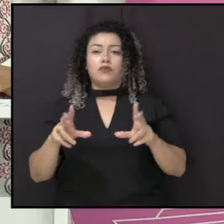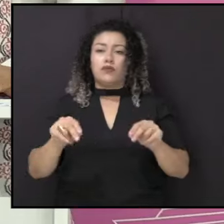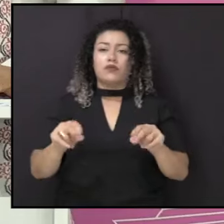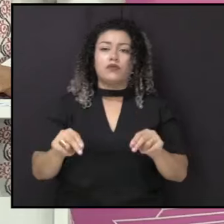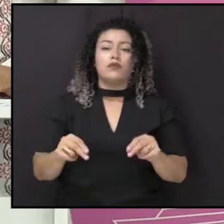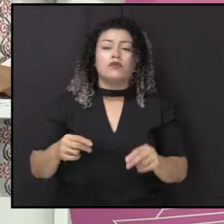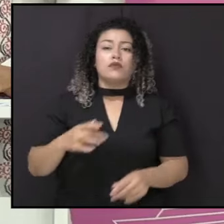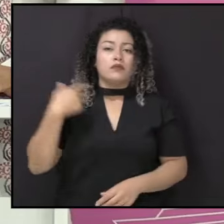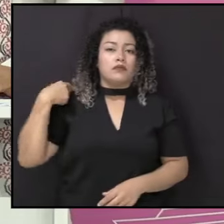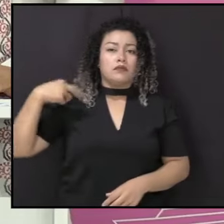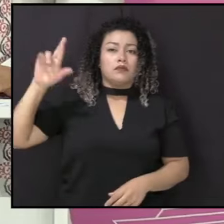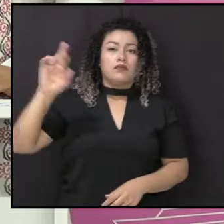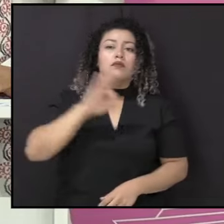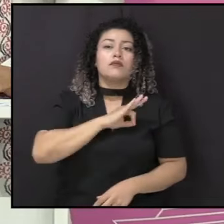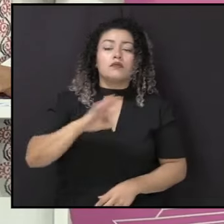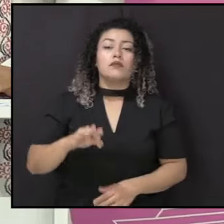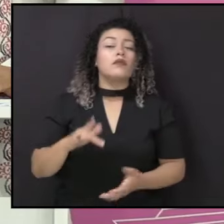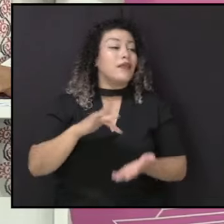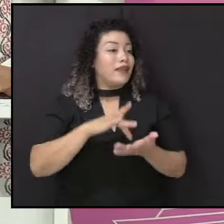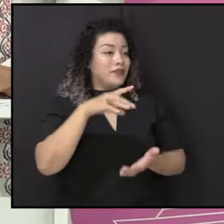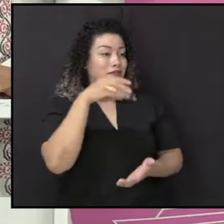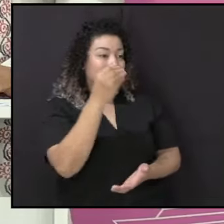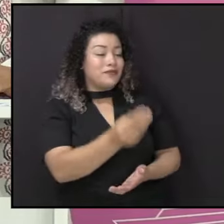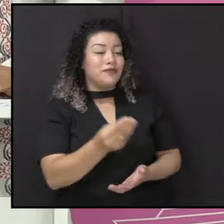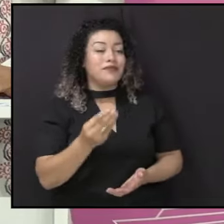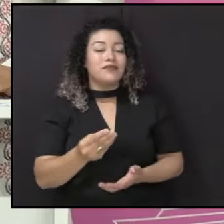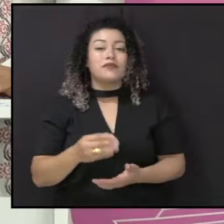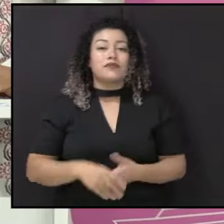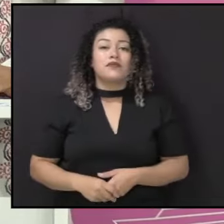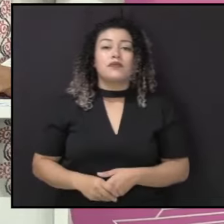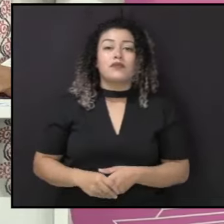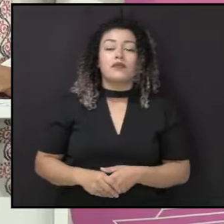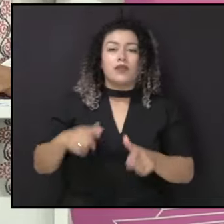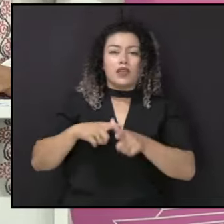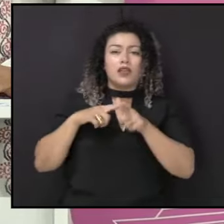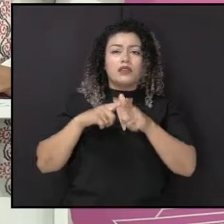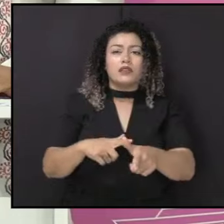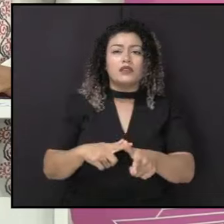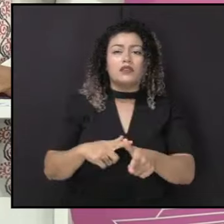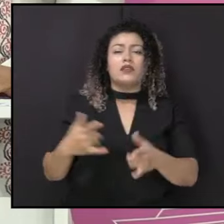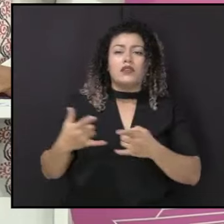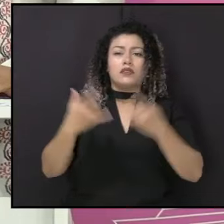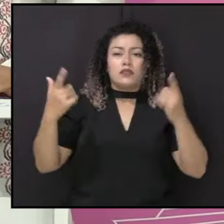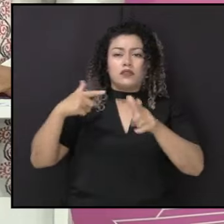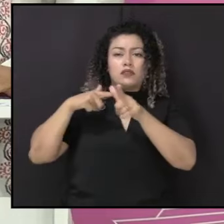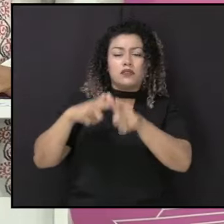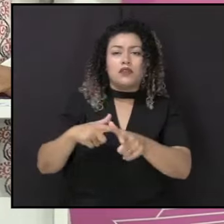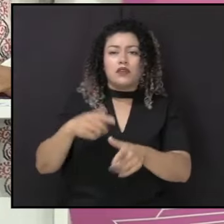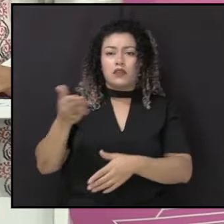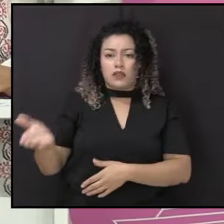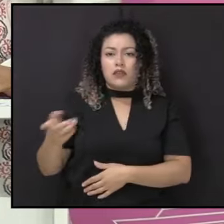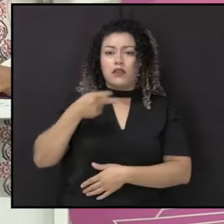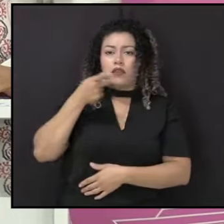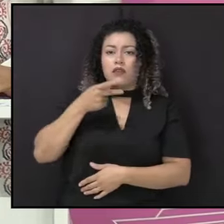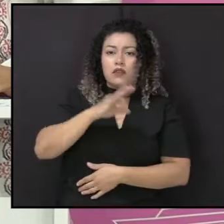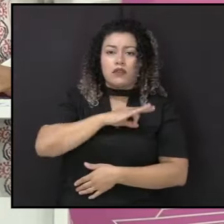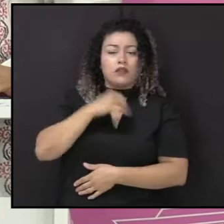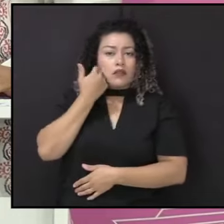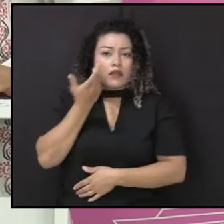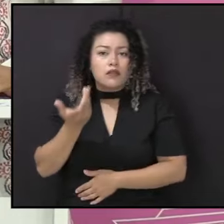Gracias, candidata. Le pregunto a la candidata de la coalición Sigamos Haciendo Historia. Tiene 25 segundos para ocuparlo para este tema de